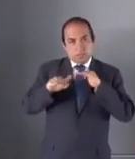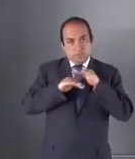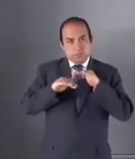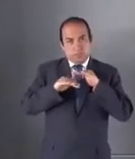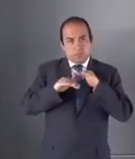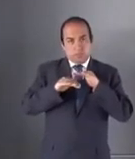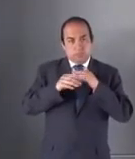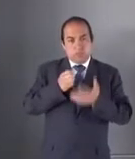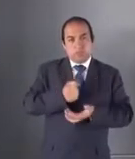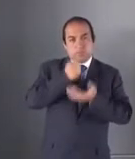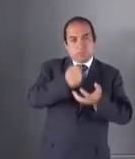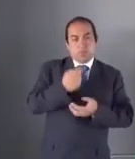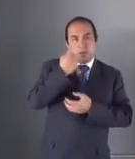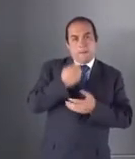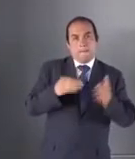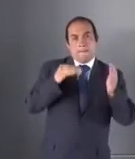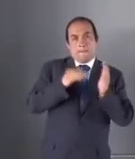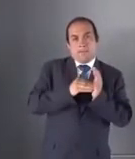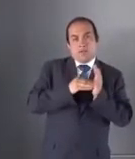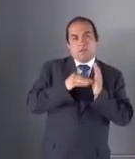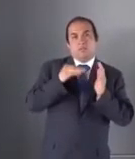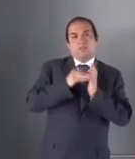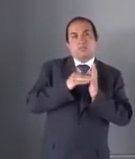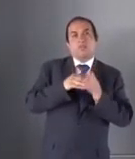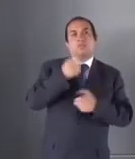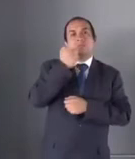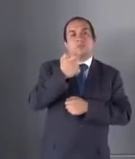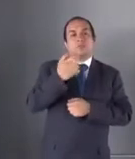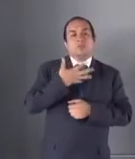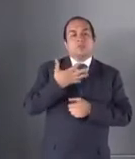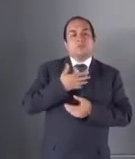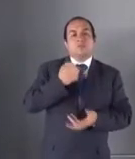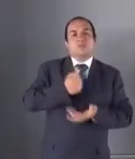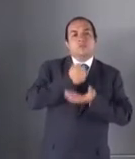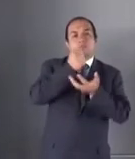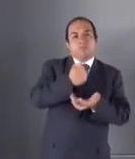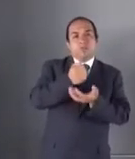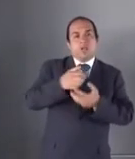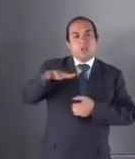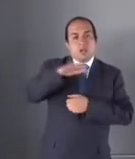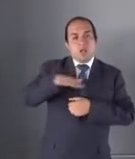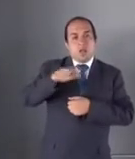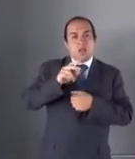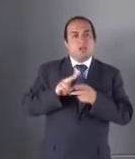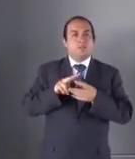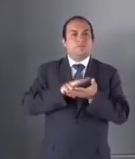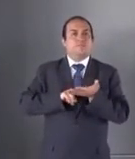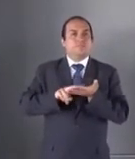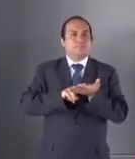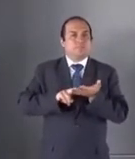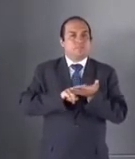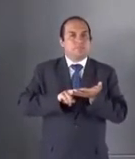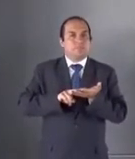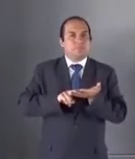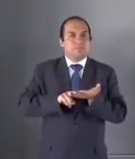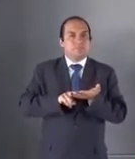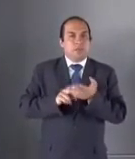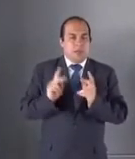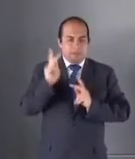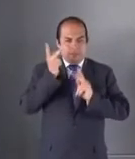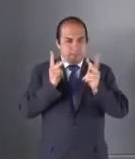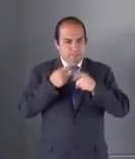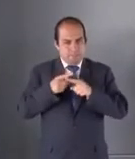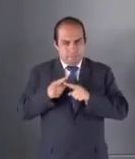de 1,000,000,000 pesos. Tenemos una inversión histórica en las áreas verdes y en la recuperación